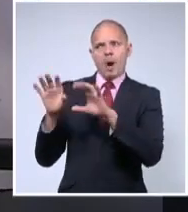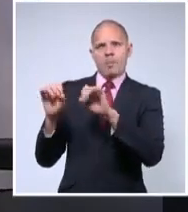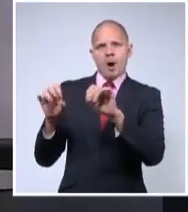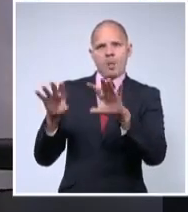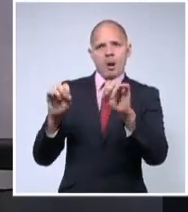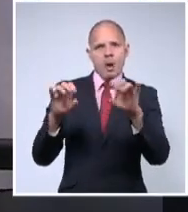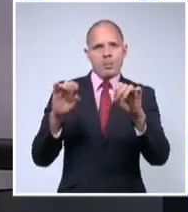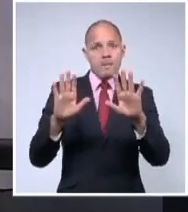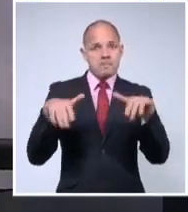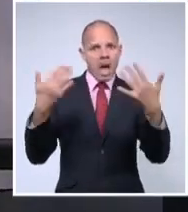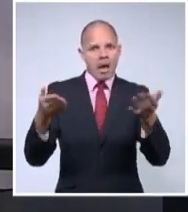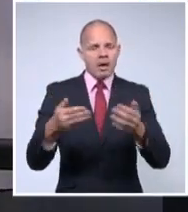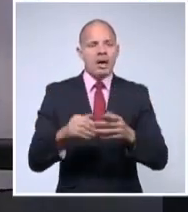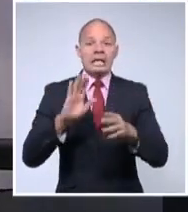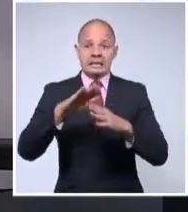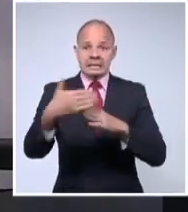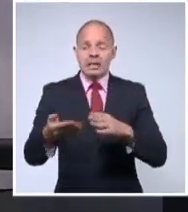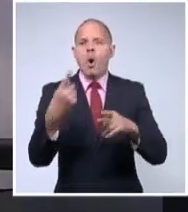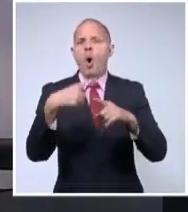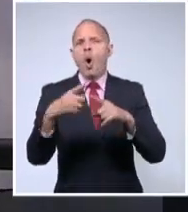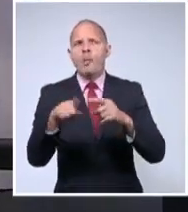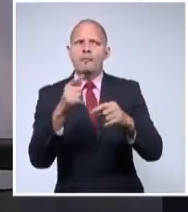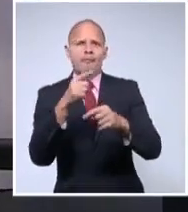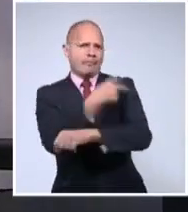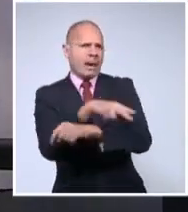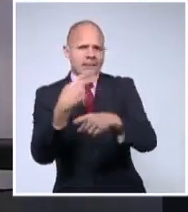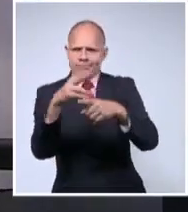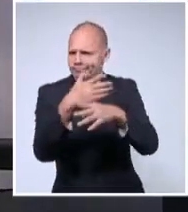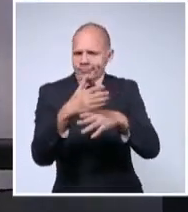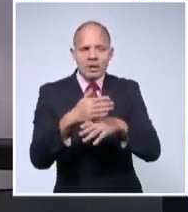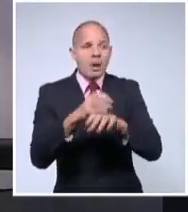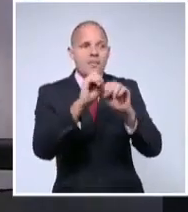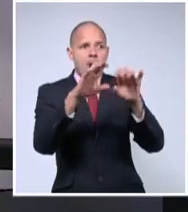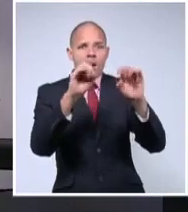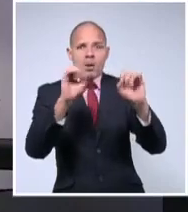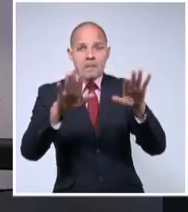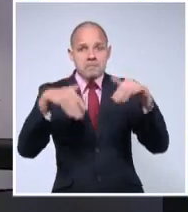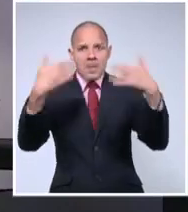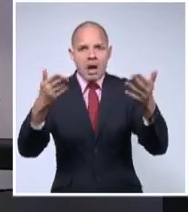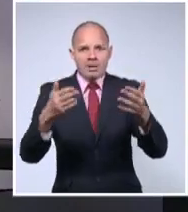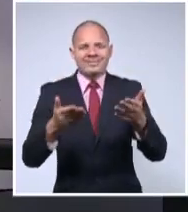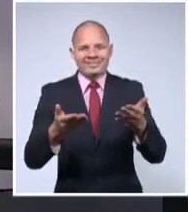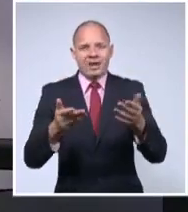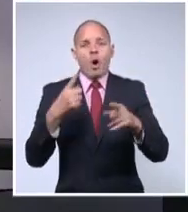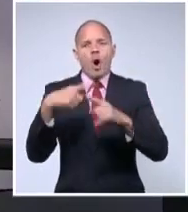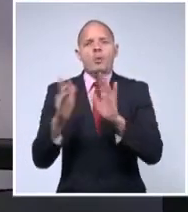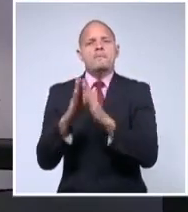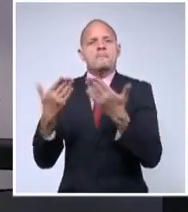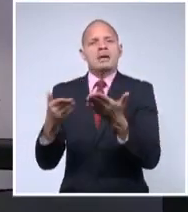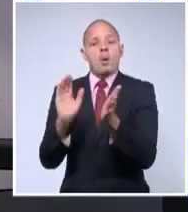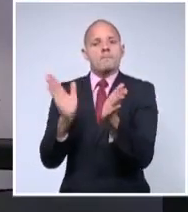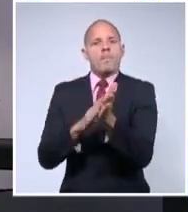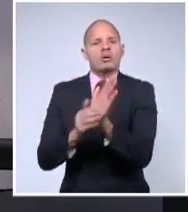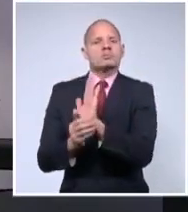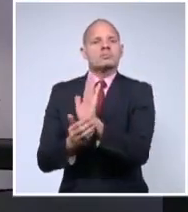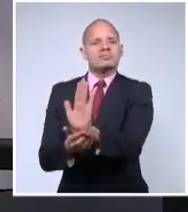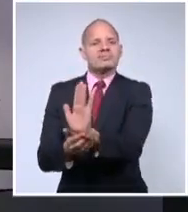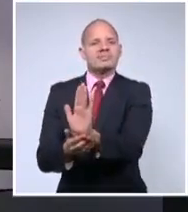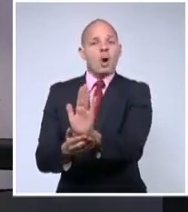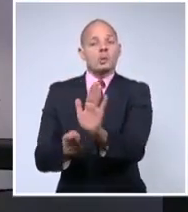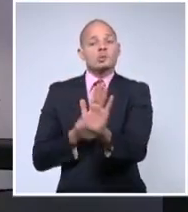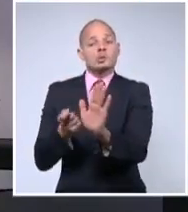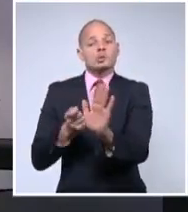desde Estados Unidos y de otros países, procuran que esto lo reconozca la gran prensa y presionan a los